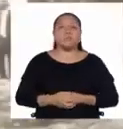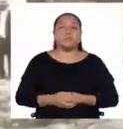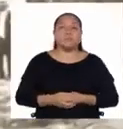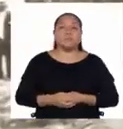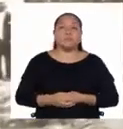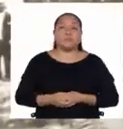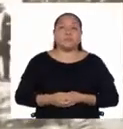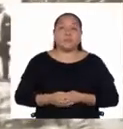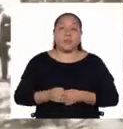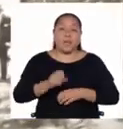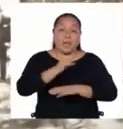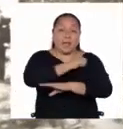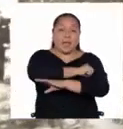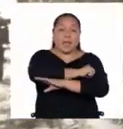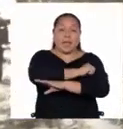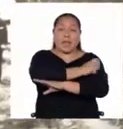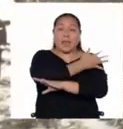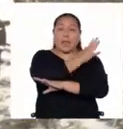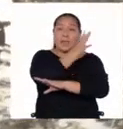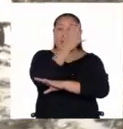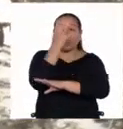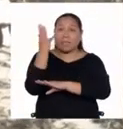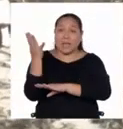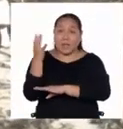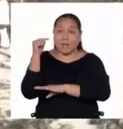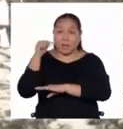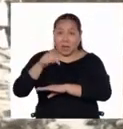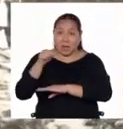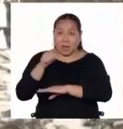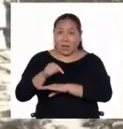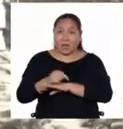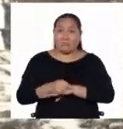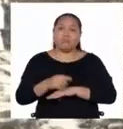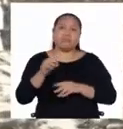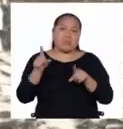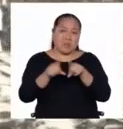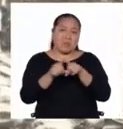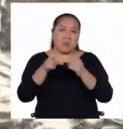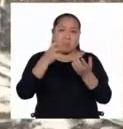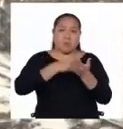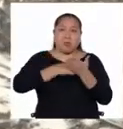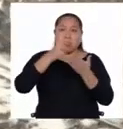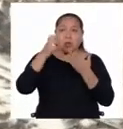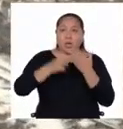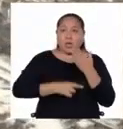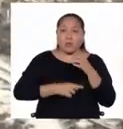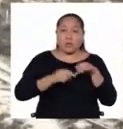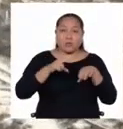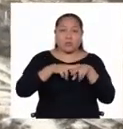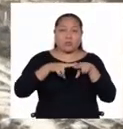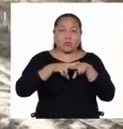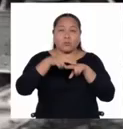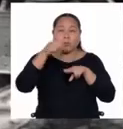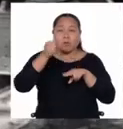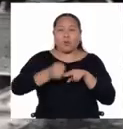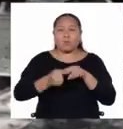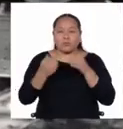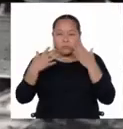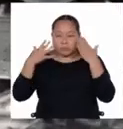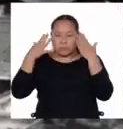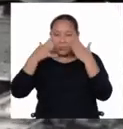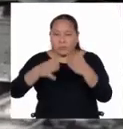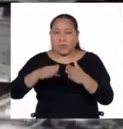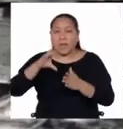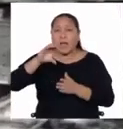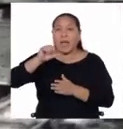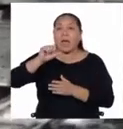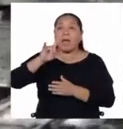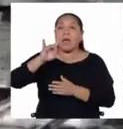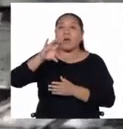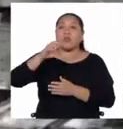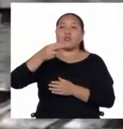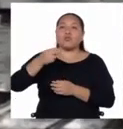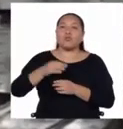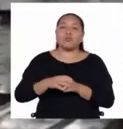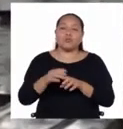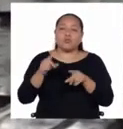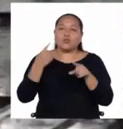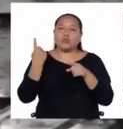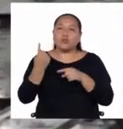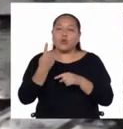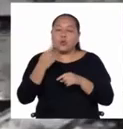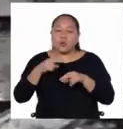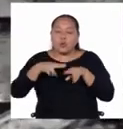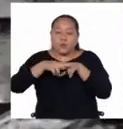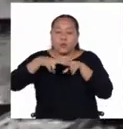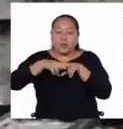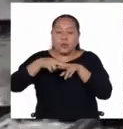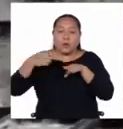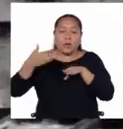En la selva hubo proyectos ferroviarios vinculados al caucho, pero solo se concretó el ferrocarril urbano en